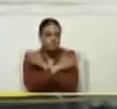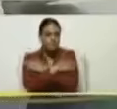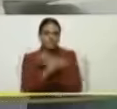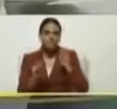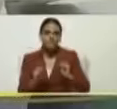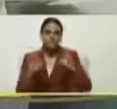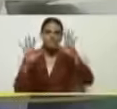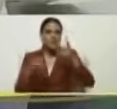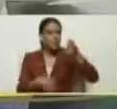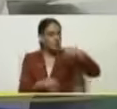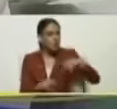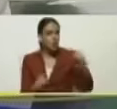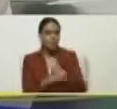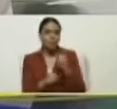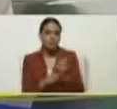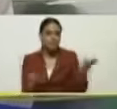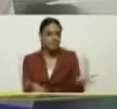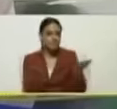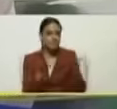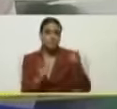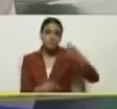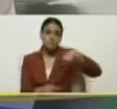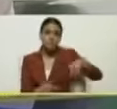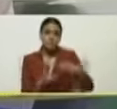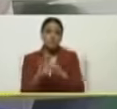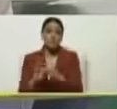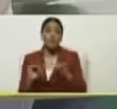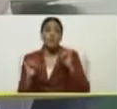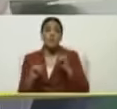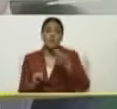Los comités locales, como los CLAP,